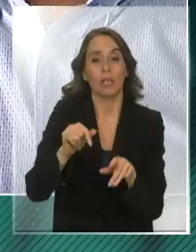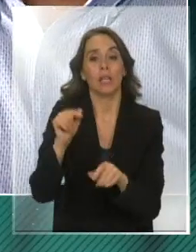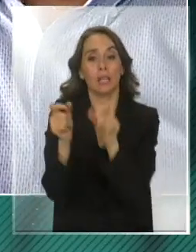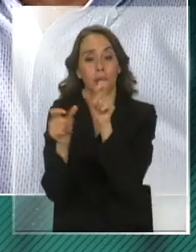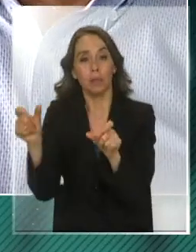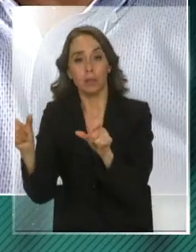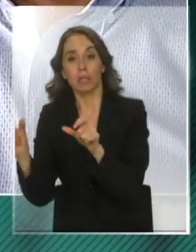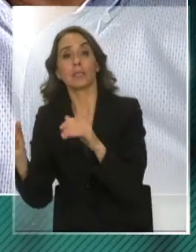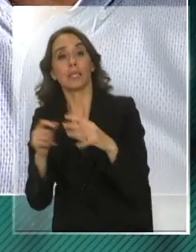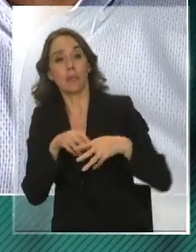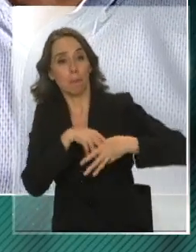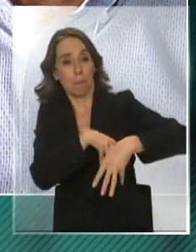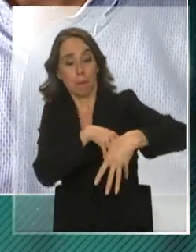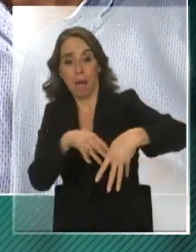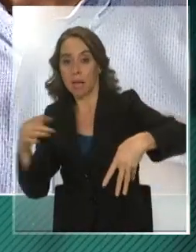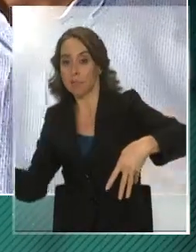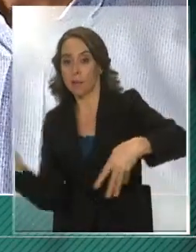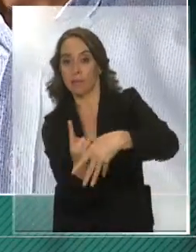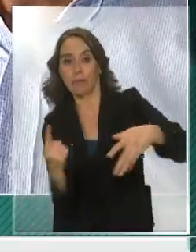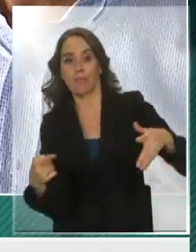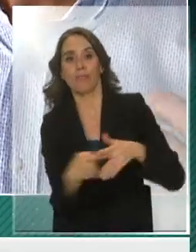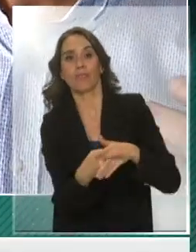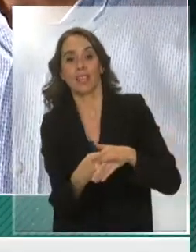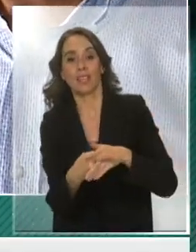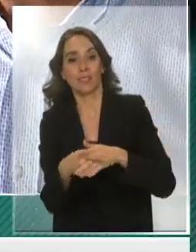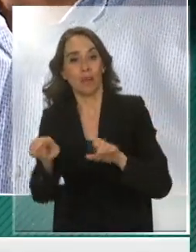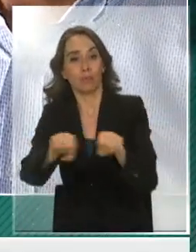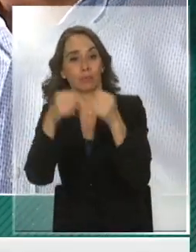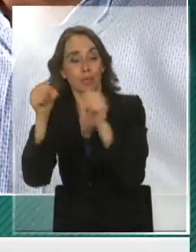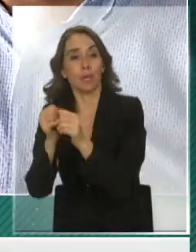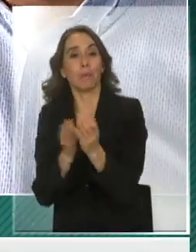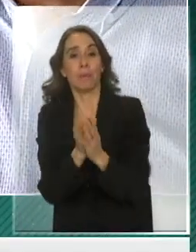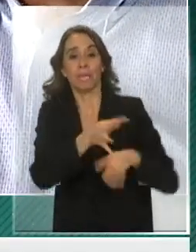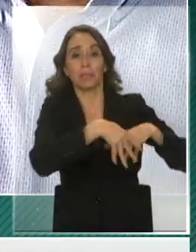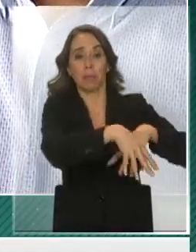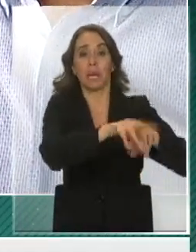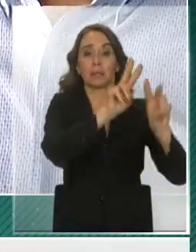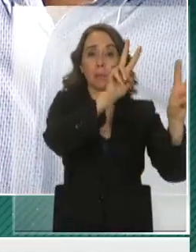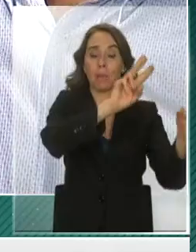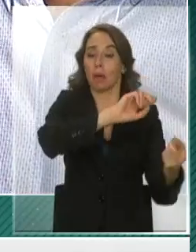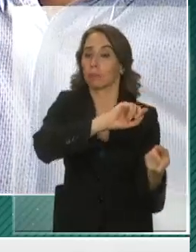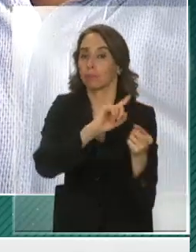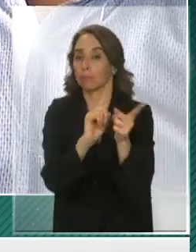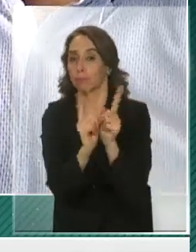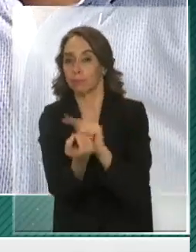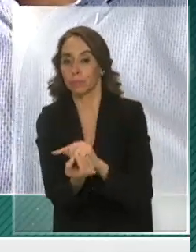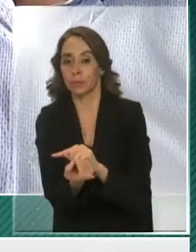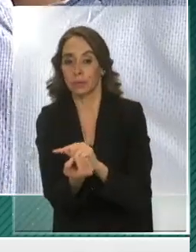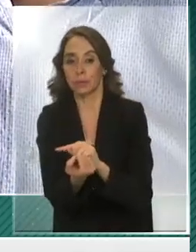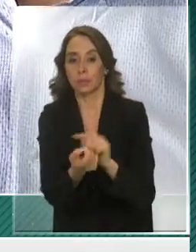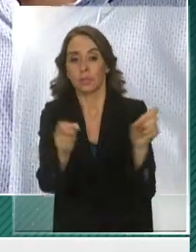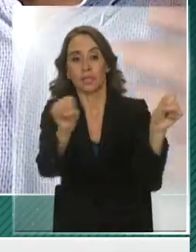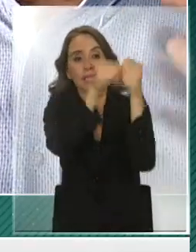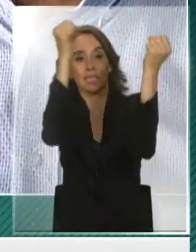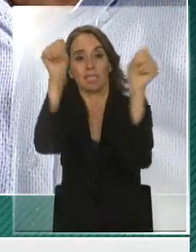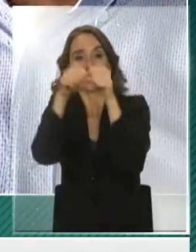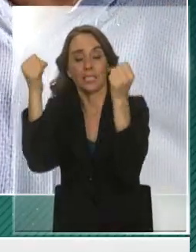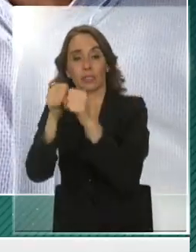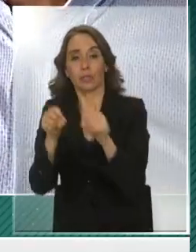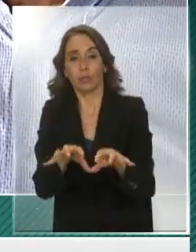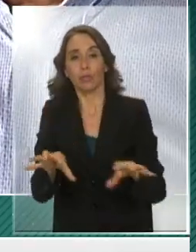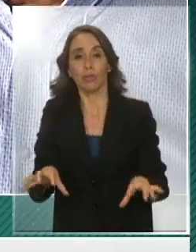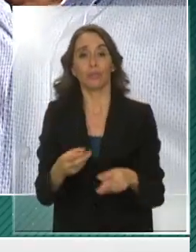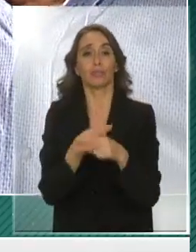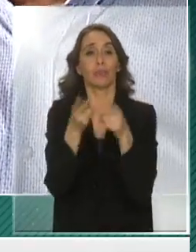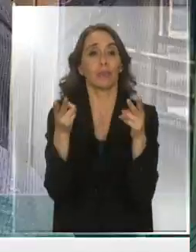estos infiltrados que existen de las manifestaciones que empiezan como pacíficas y después terminan en gran destrozo, digamos, del mobiliario